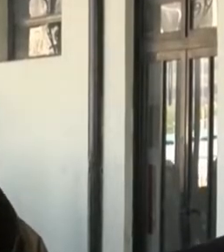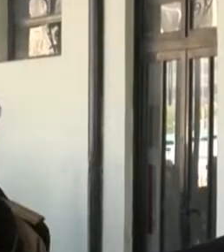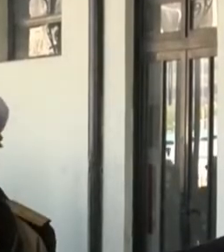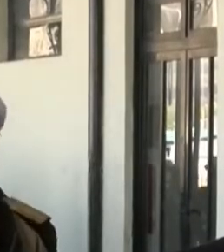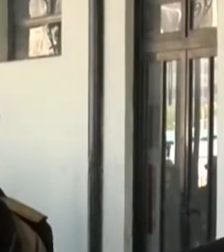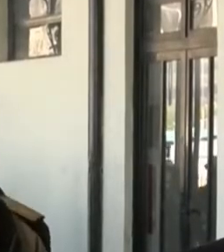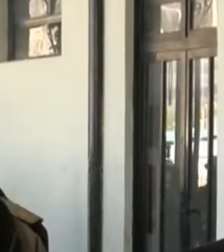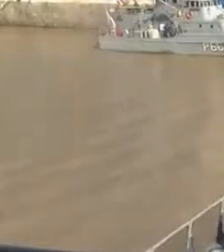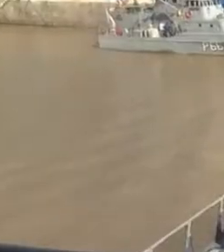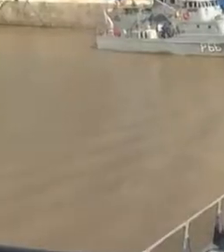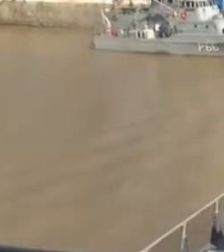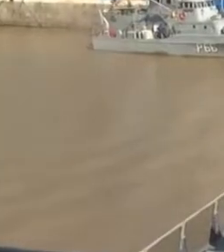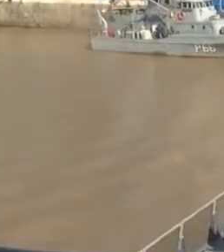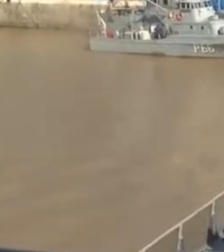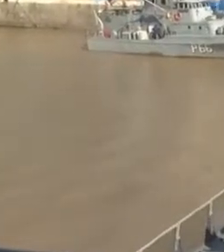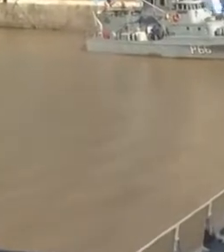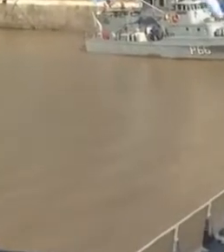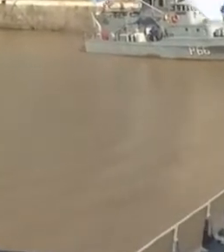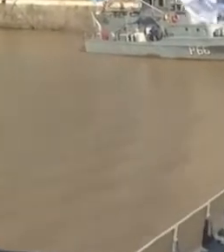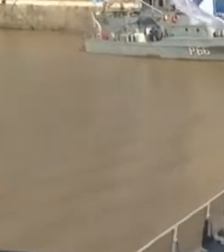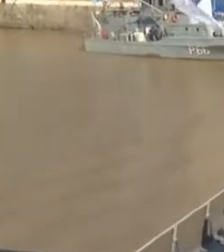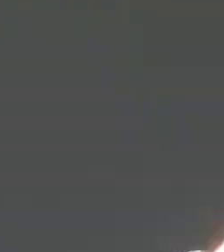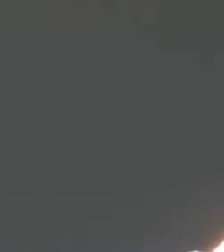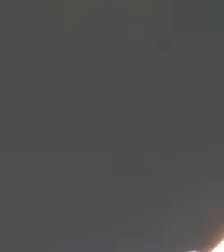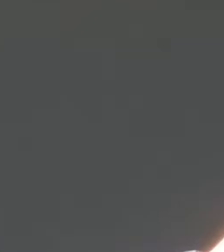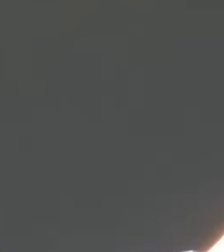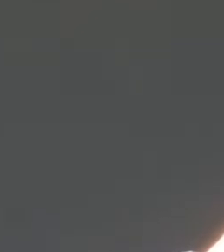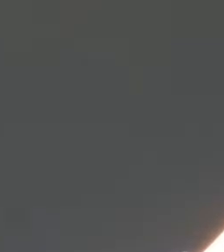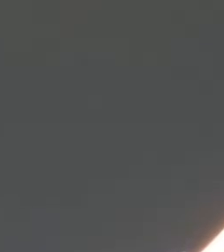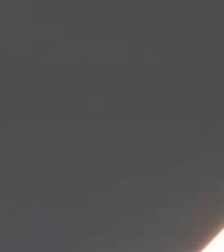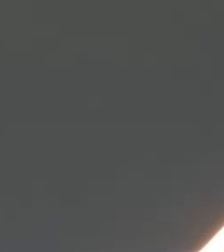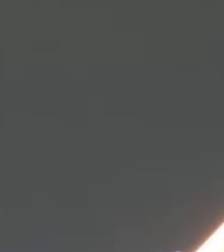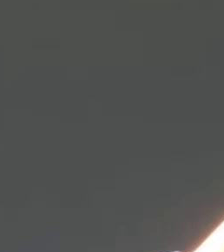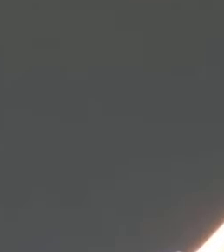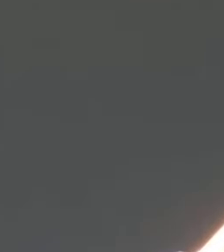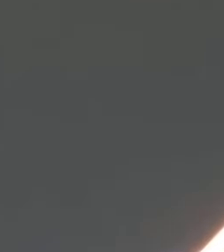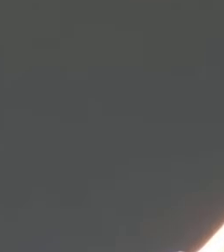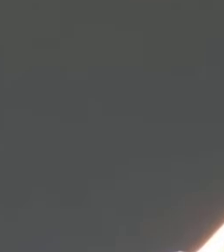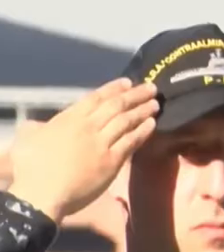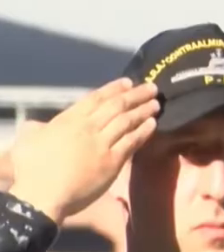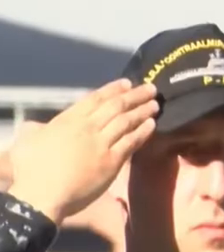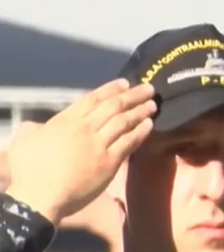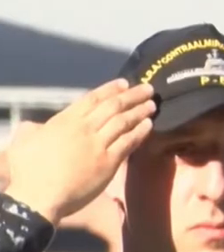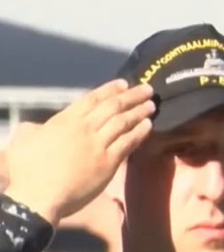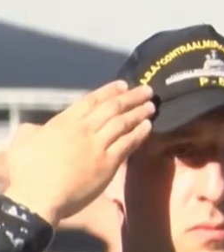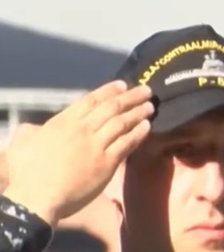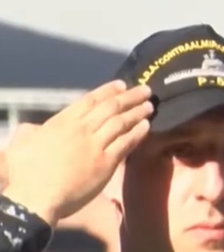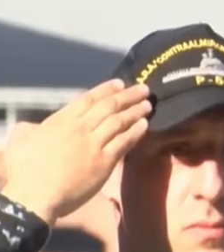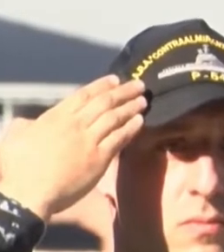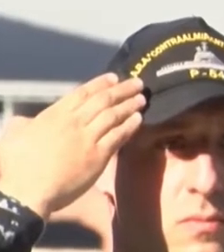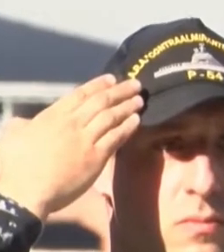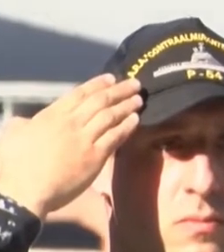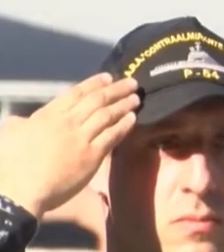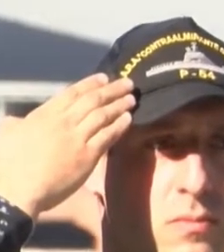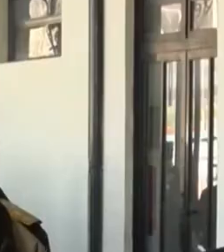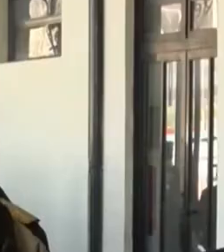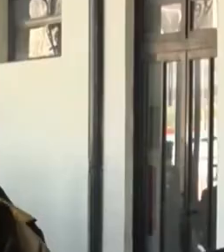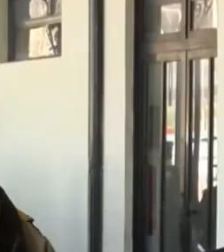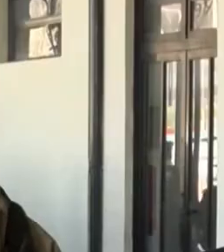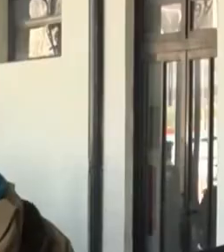organismos. Nosotros lo que tenemos es el control y la vigilancia de nuestro mar, de